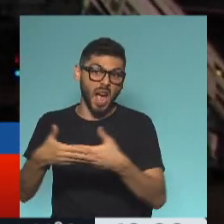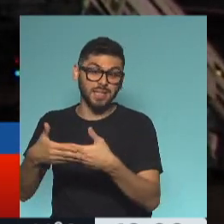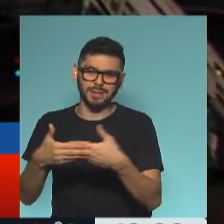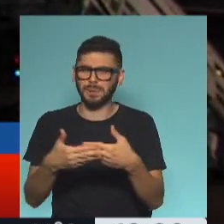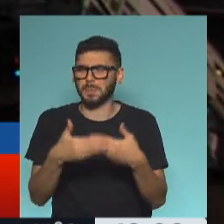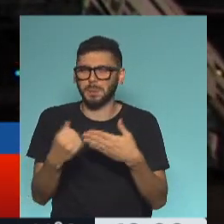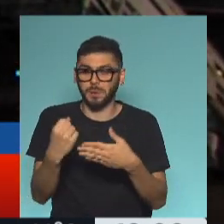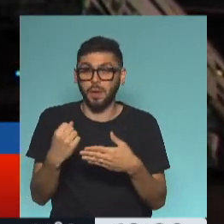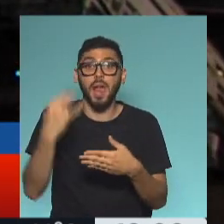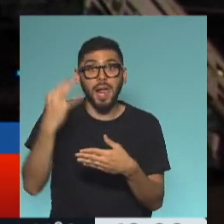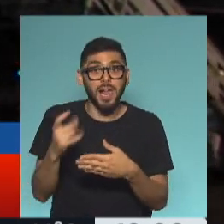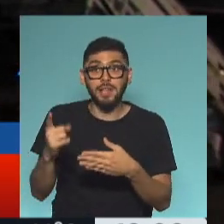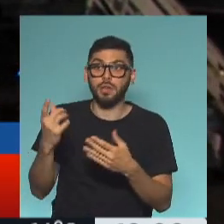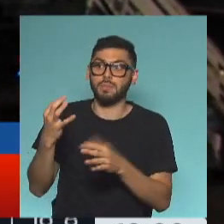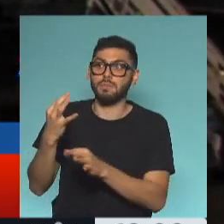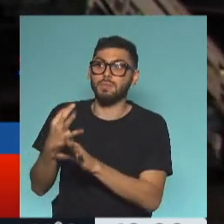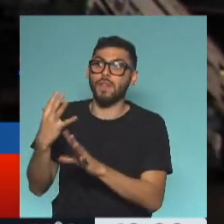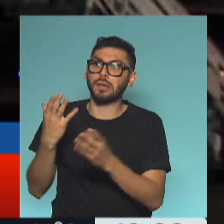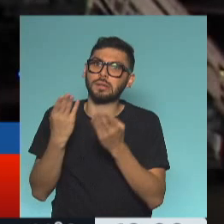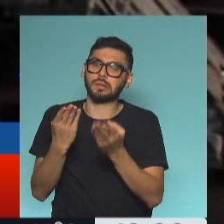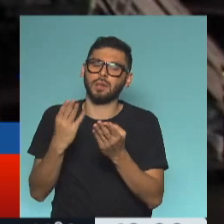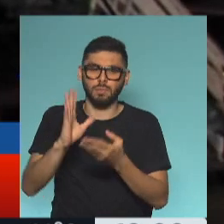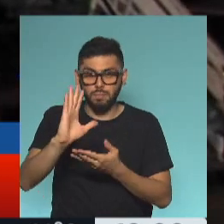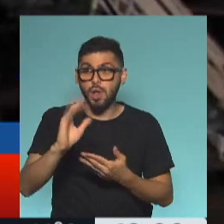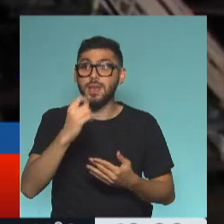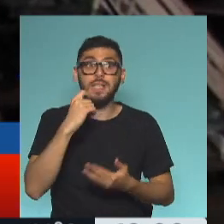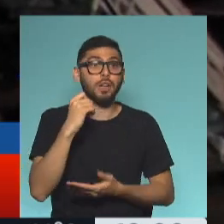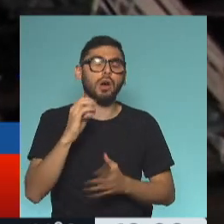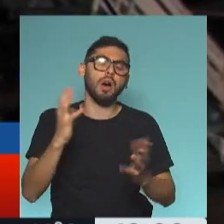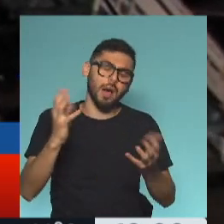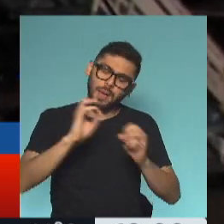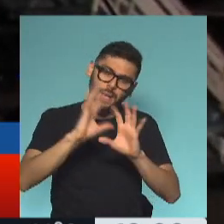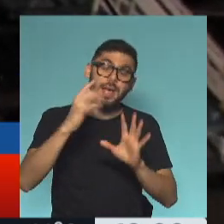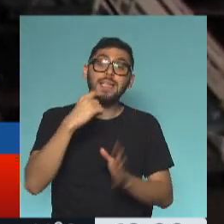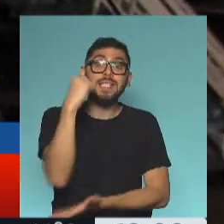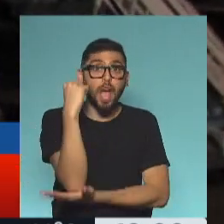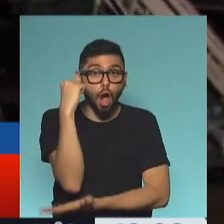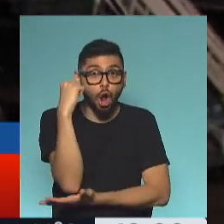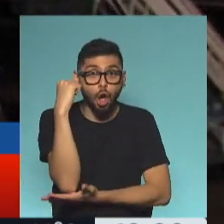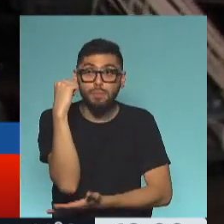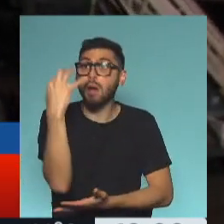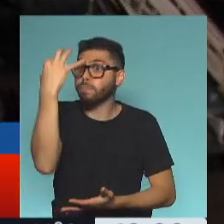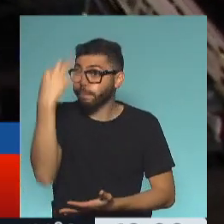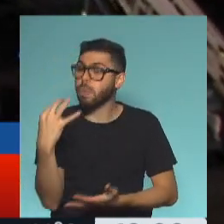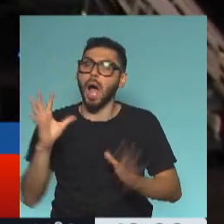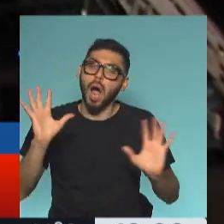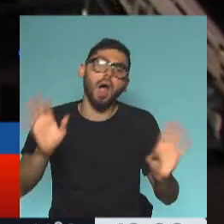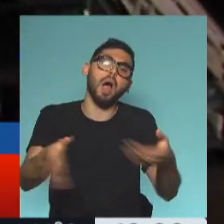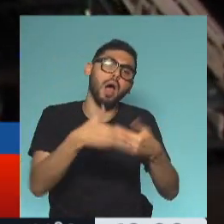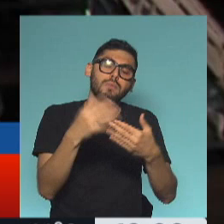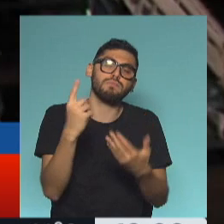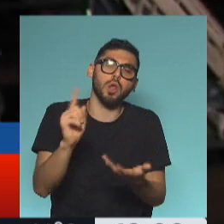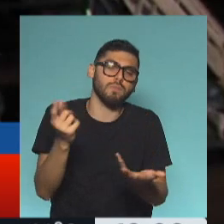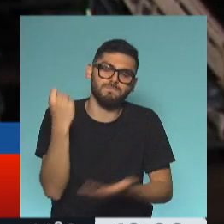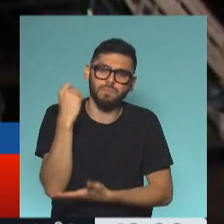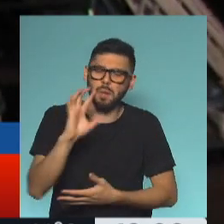semana siguiente, que es lo que habían recomendado los epidemiólogos. ¿Alguien tiene dudas que si la situación económica fuese otra, la medida sanitaria hubiese sido otra? Me parece que no. Totalmente. Yo creo